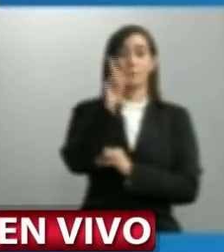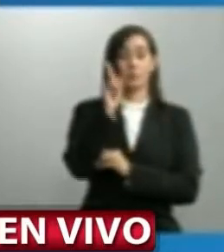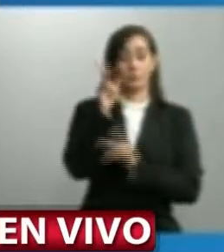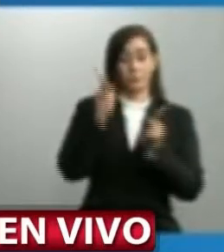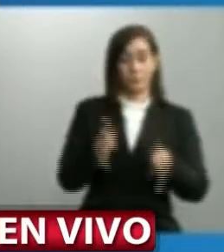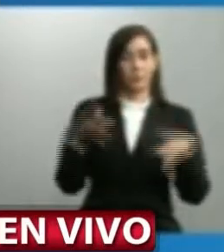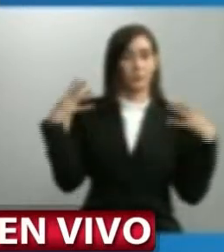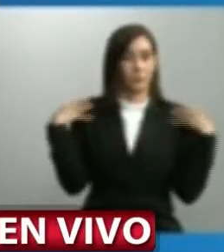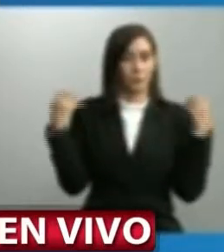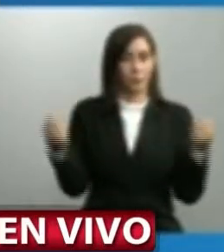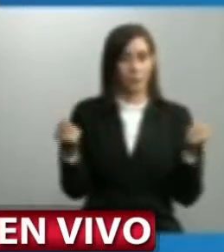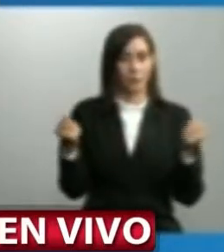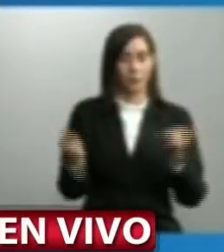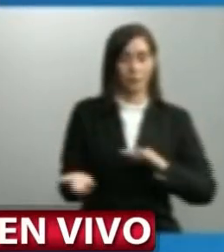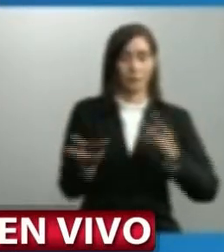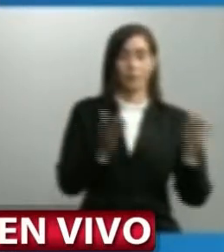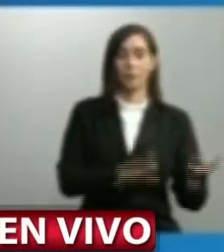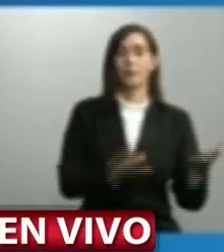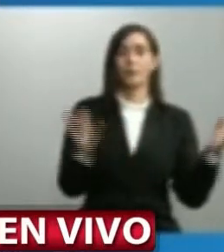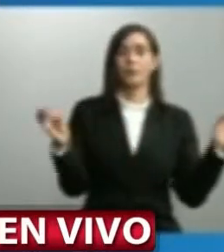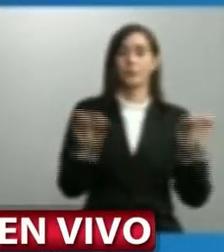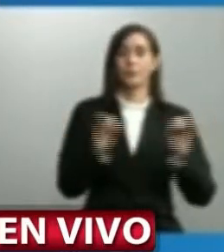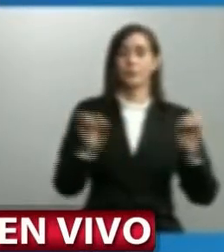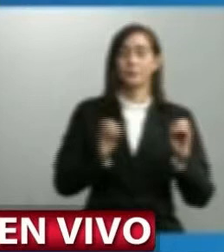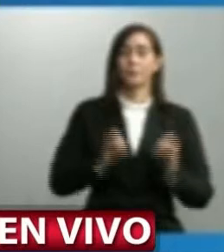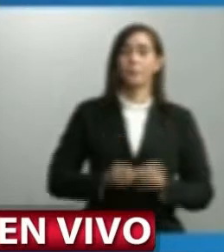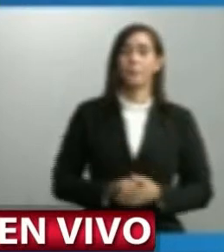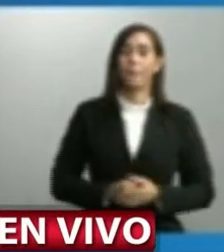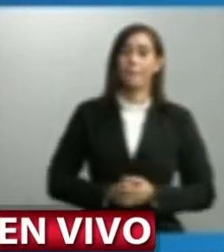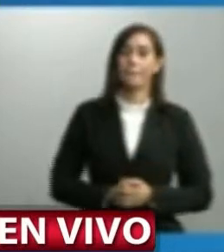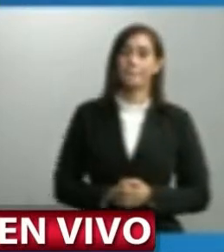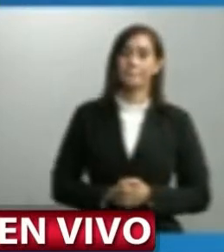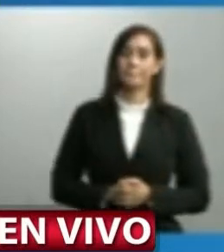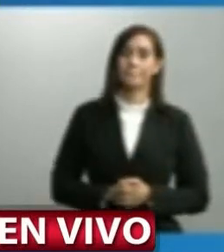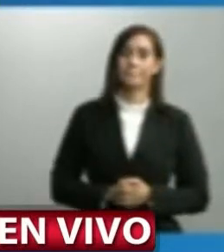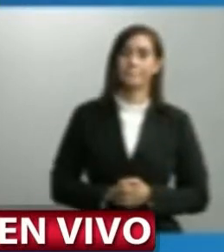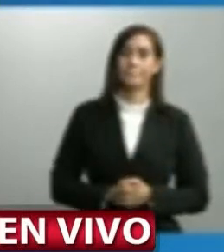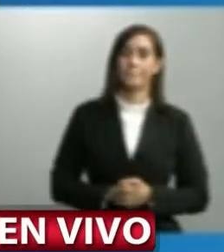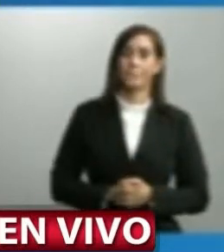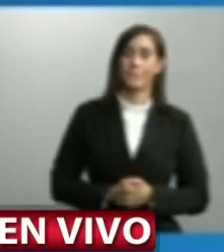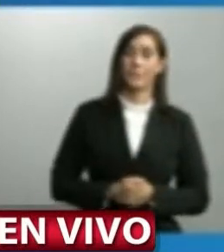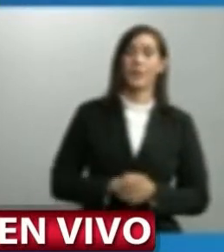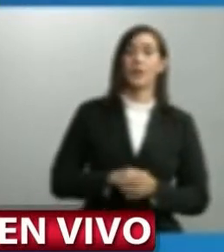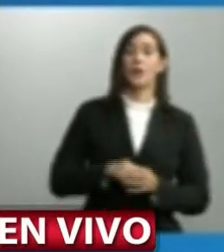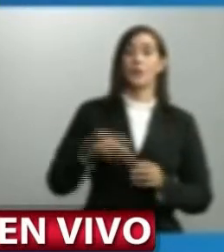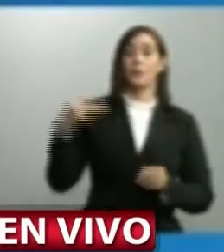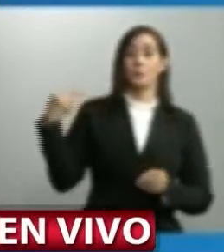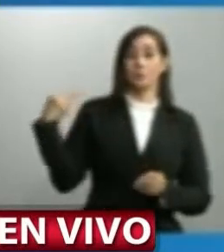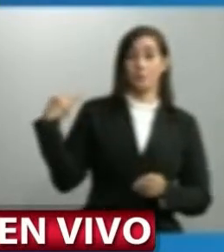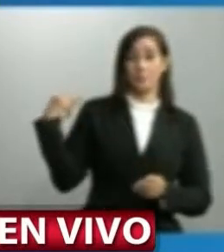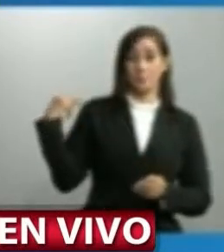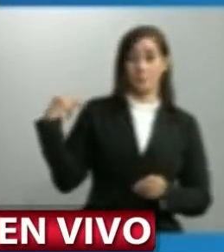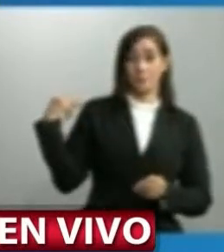551 recuperados, 0 fallecimientos. María Trinidad Sánchez,